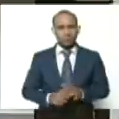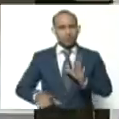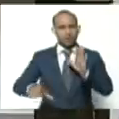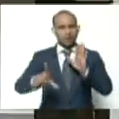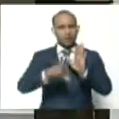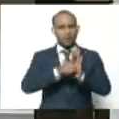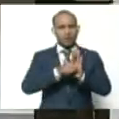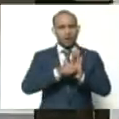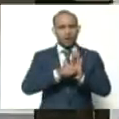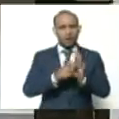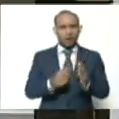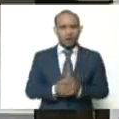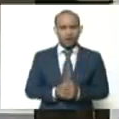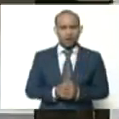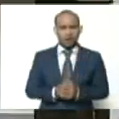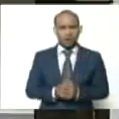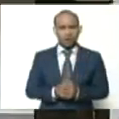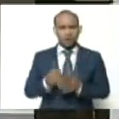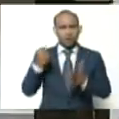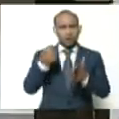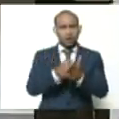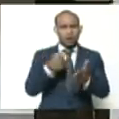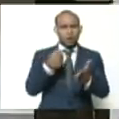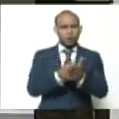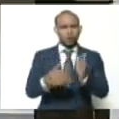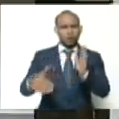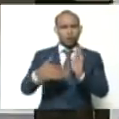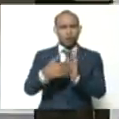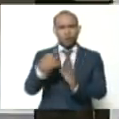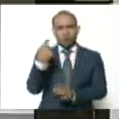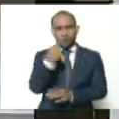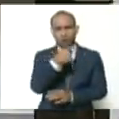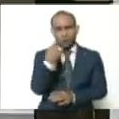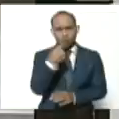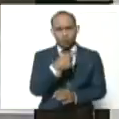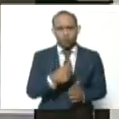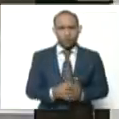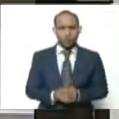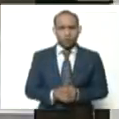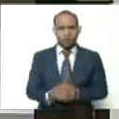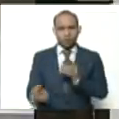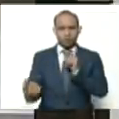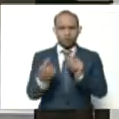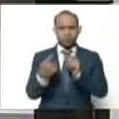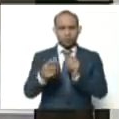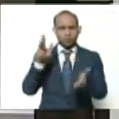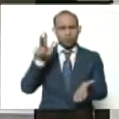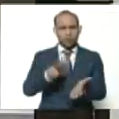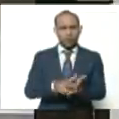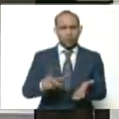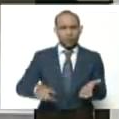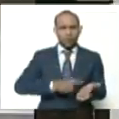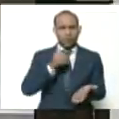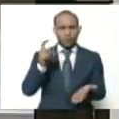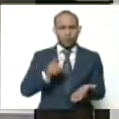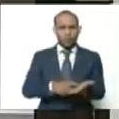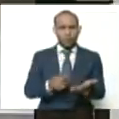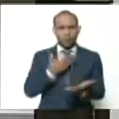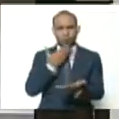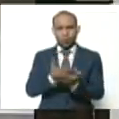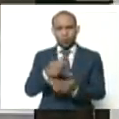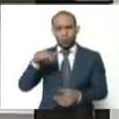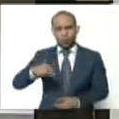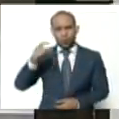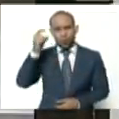ley orgánica de lucha contra las drogas, ya entró en primera discusión y fue aprobada el proyecto el día de